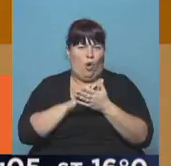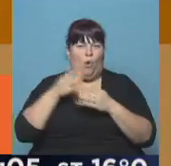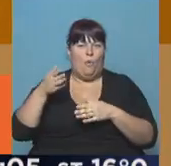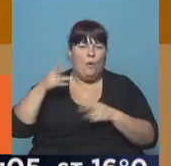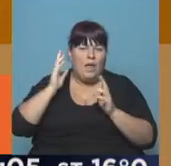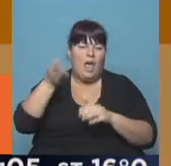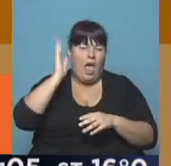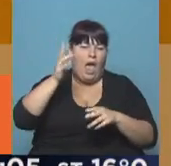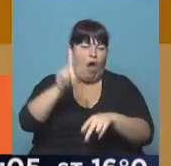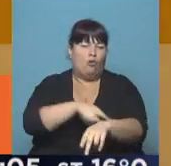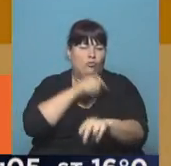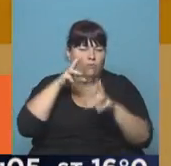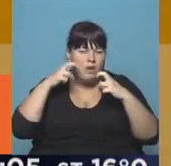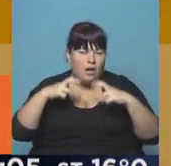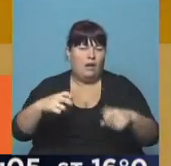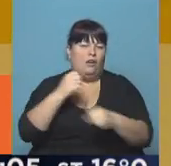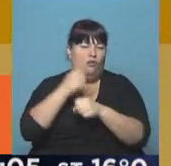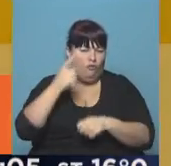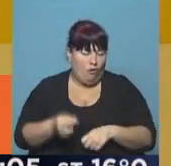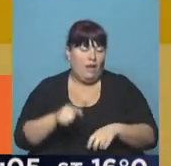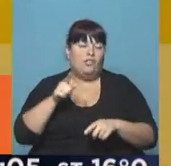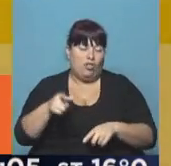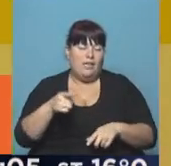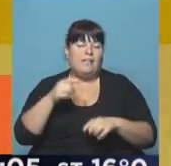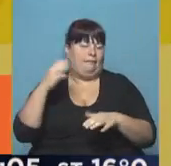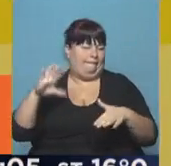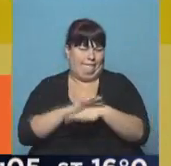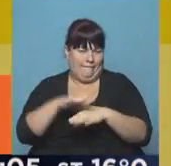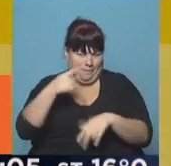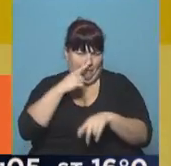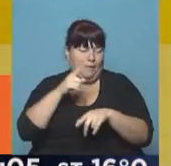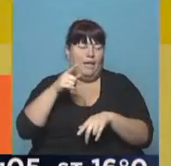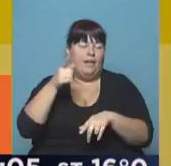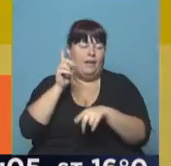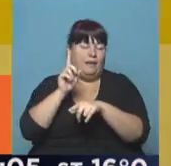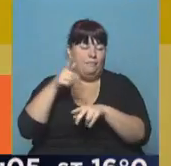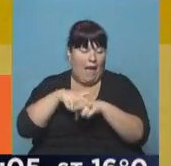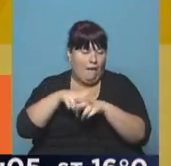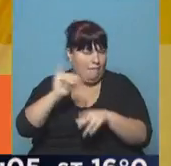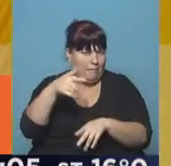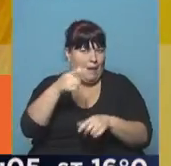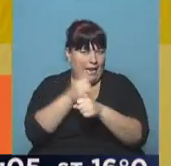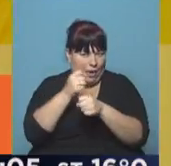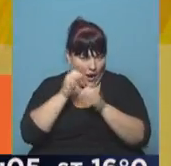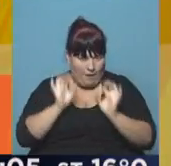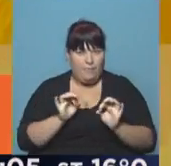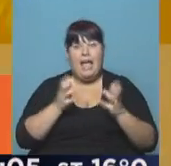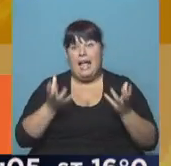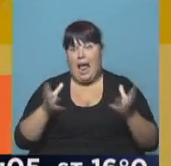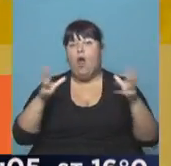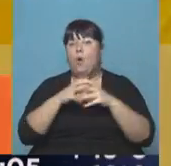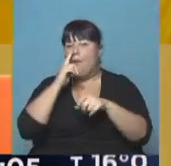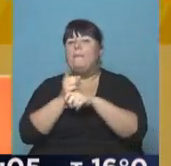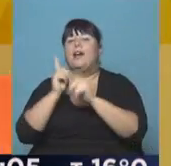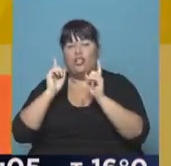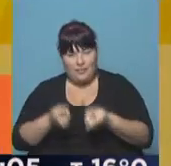recorrer largas distancias y trabajo esforzado, con lo cual son ideales, propios para este tipo de tareas. Claro, la División Canes